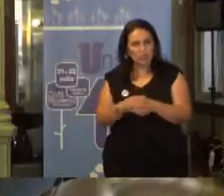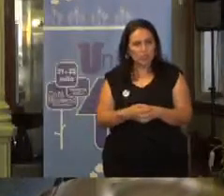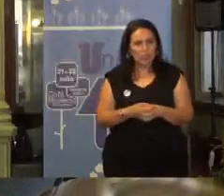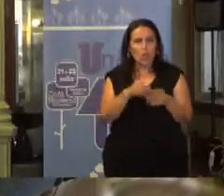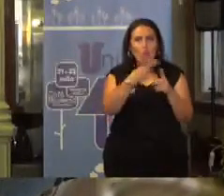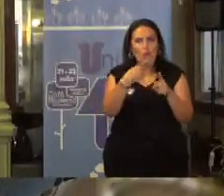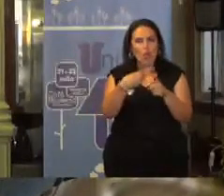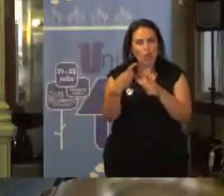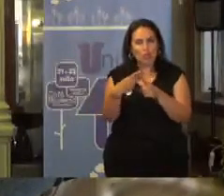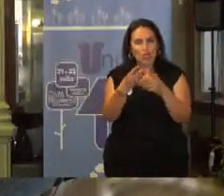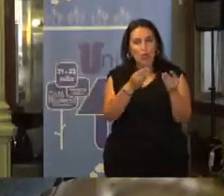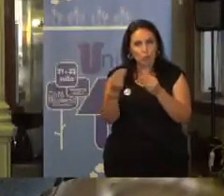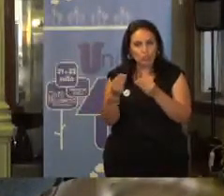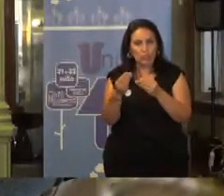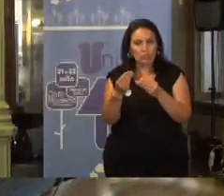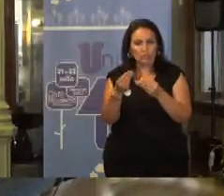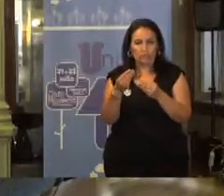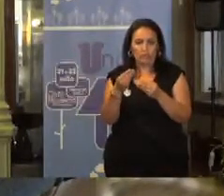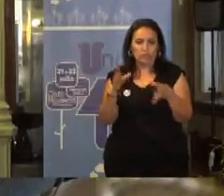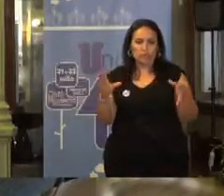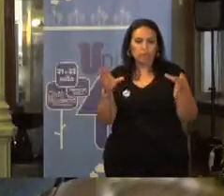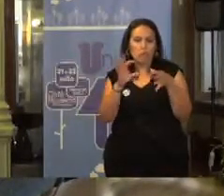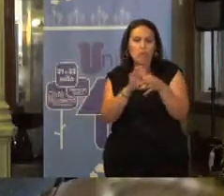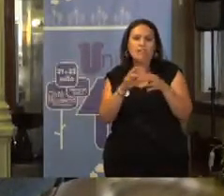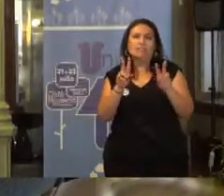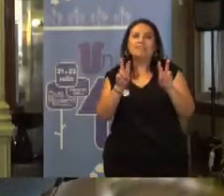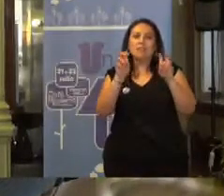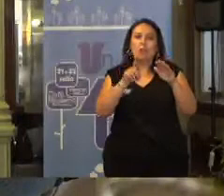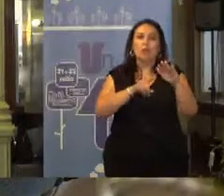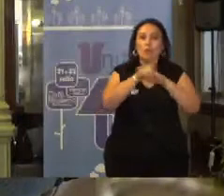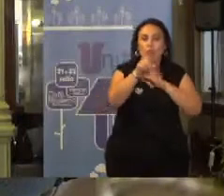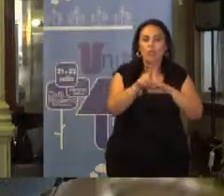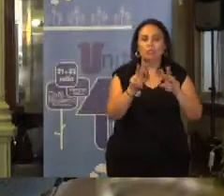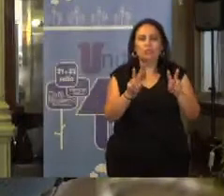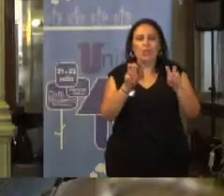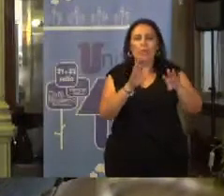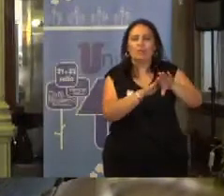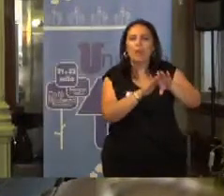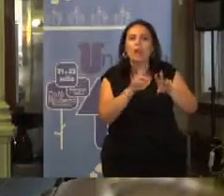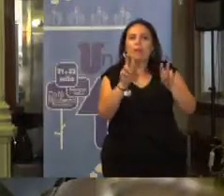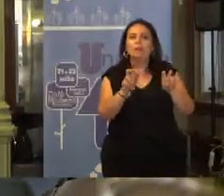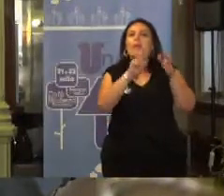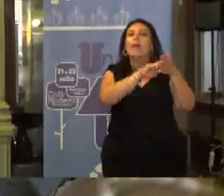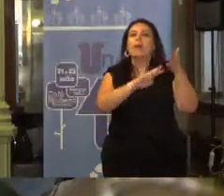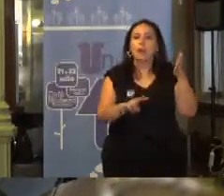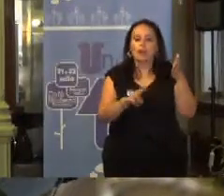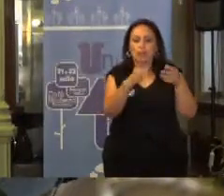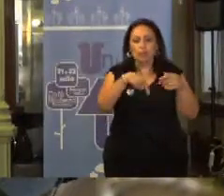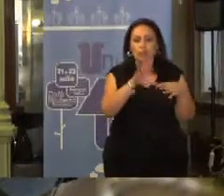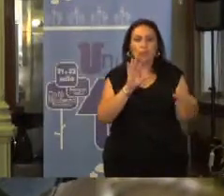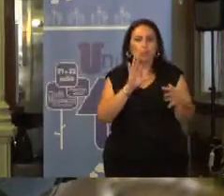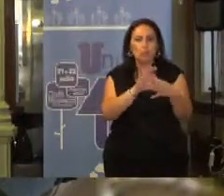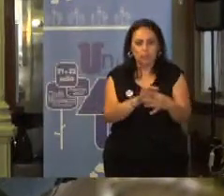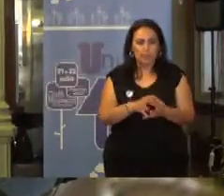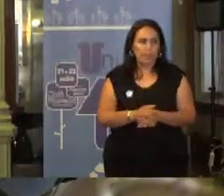moitísimas cousas vencelladas ao progreso e á esquerda e a Galicia do que efectivamente se